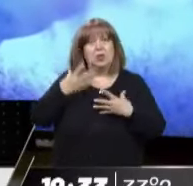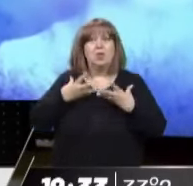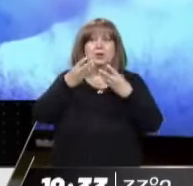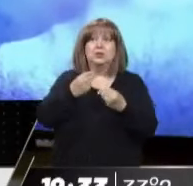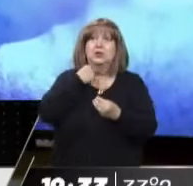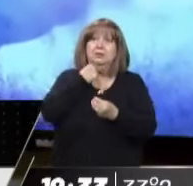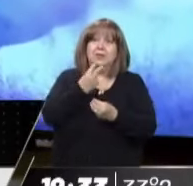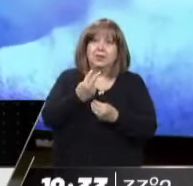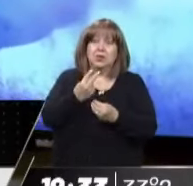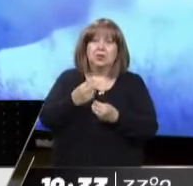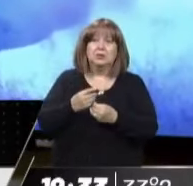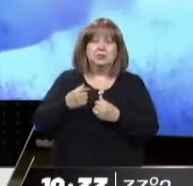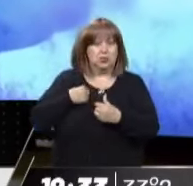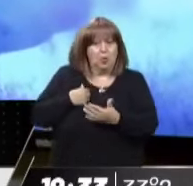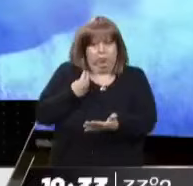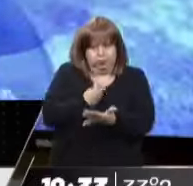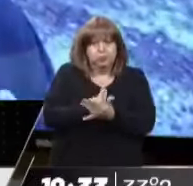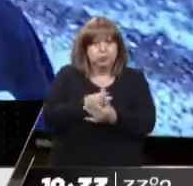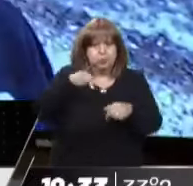mi hijo. Hoy estoy acá por él